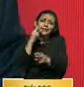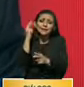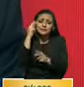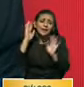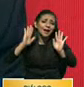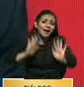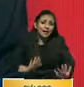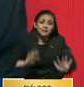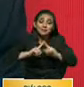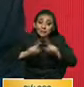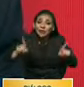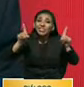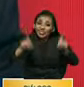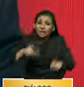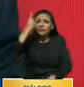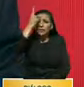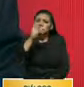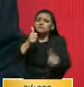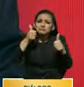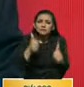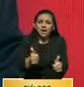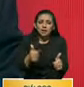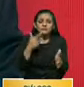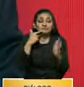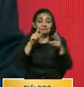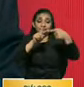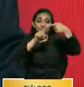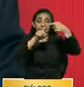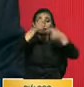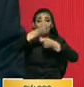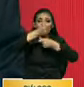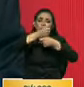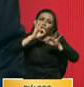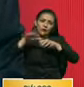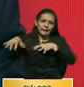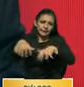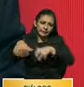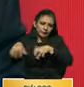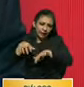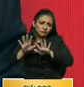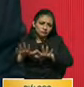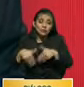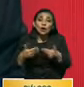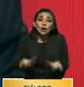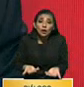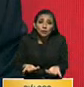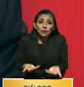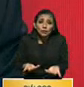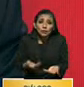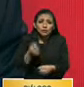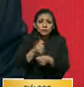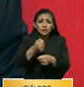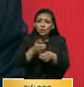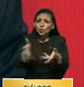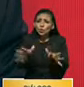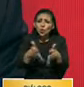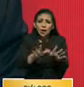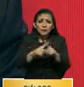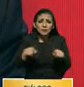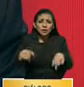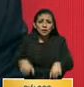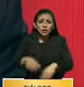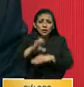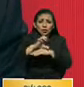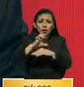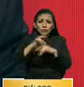opción acertada. Con respecto al empleo, la pregunta es, ¿cómo puede haber desempleo en un país que